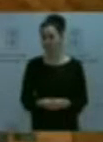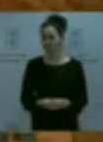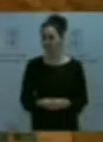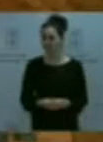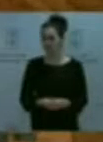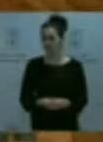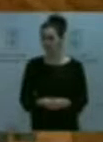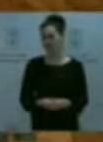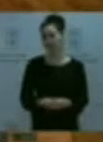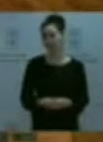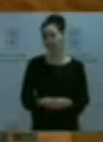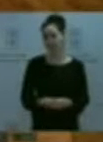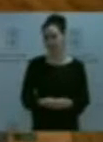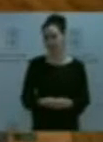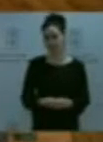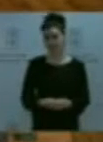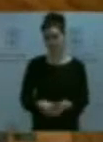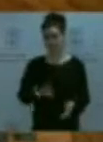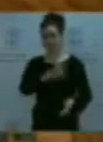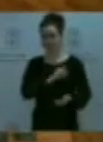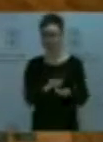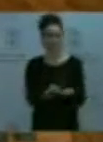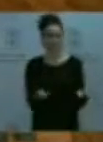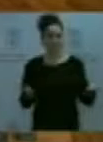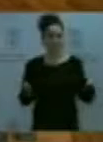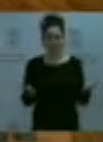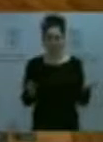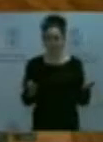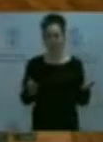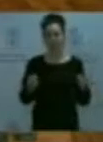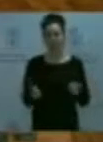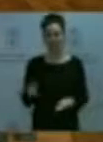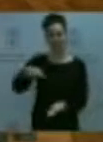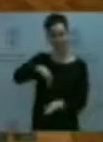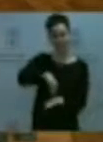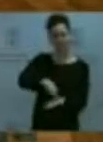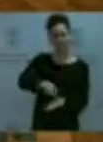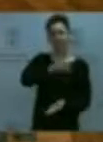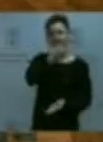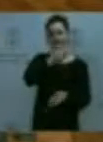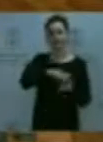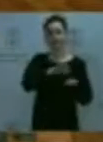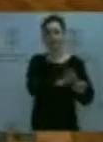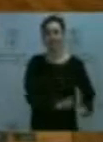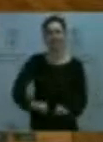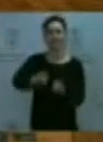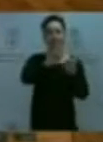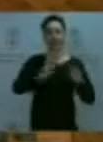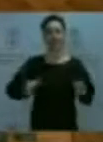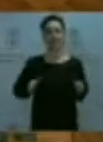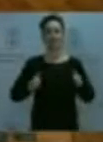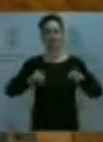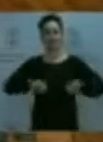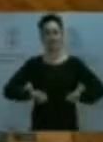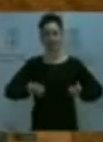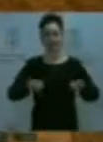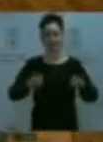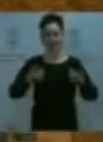Señorías, bajamos a la tribuna a defender una iniciativa legislativa